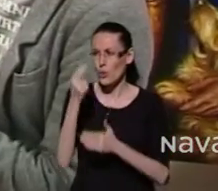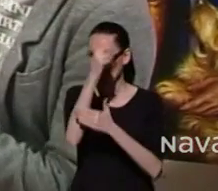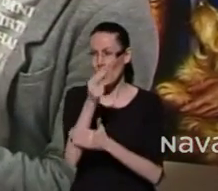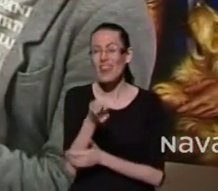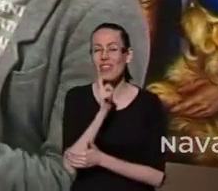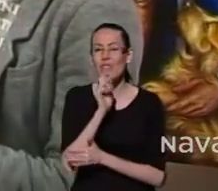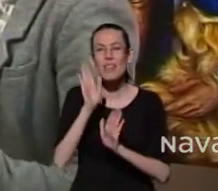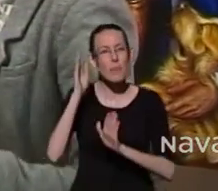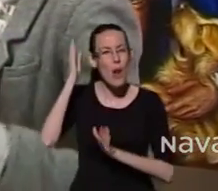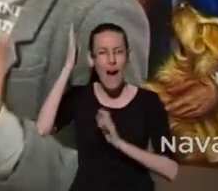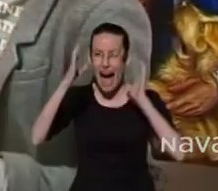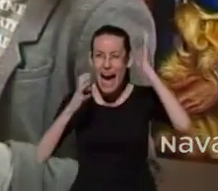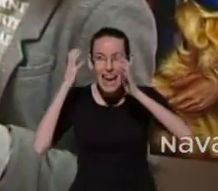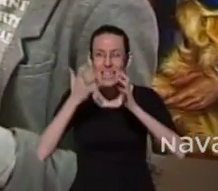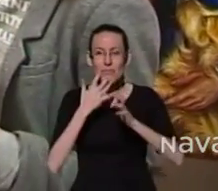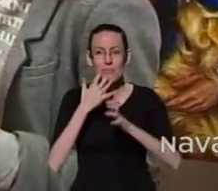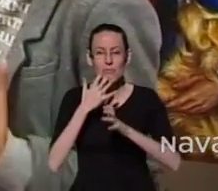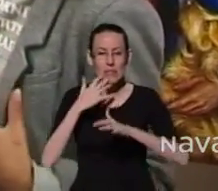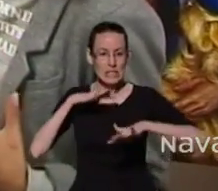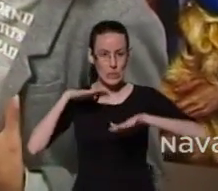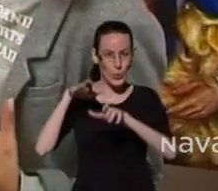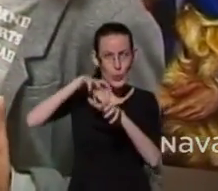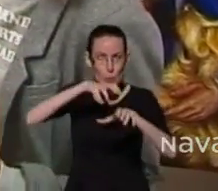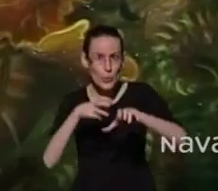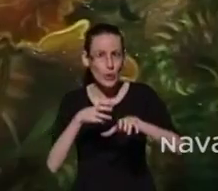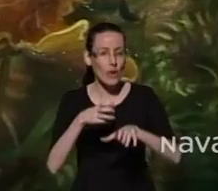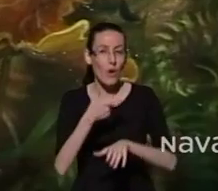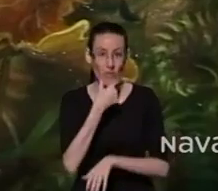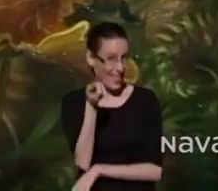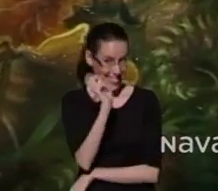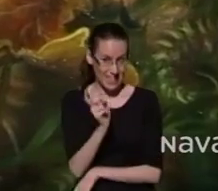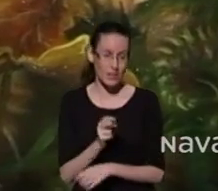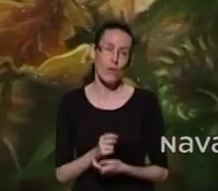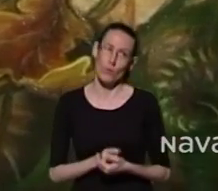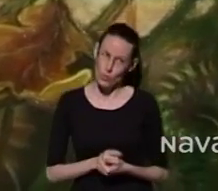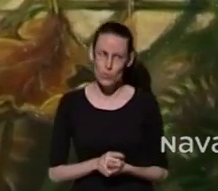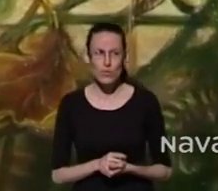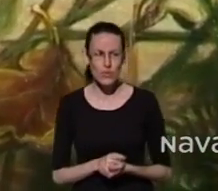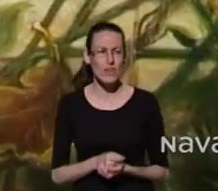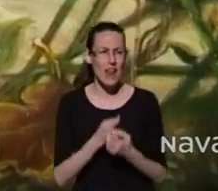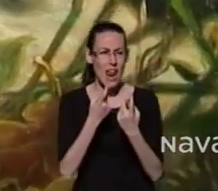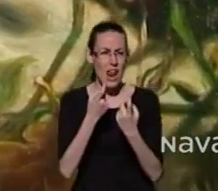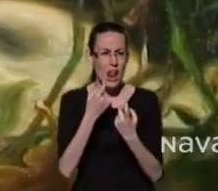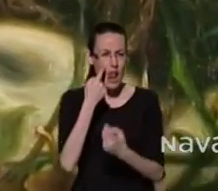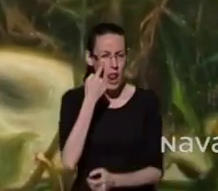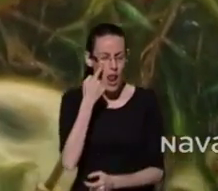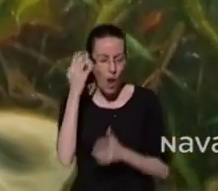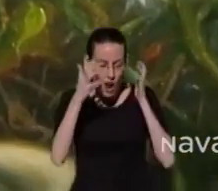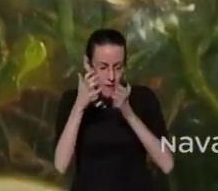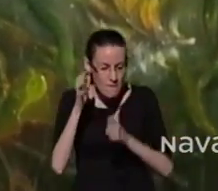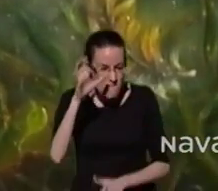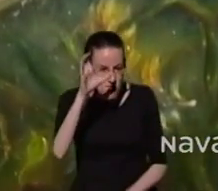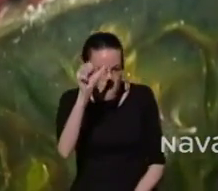pero un animal y en movimiento también tiene que ser complicado, ¿no? Para eso tienes que mirar y observar mucho a los animales,